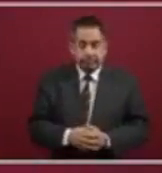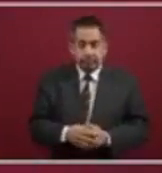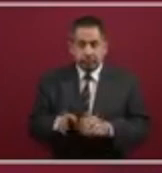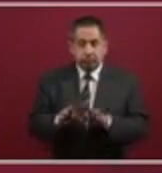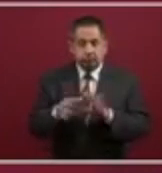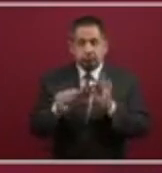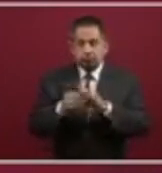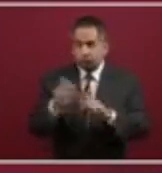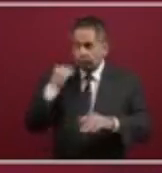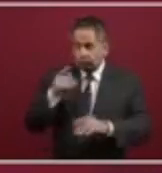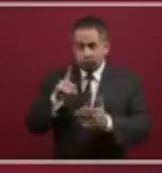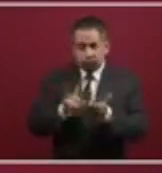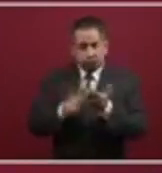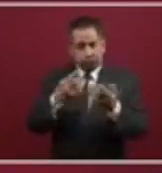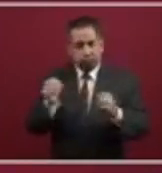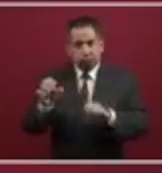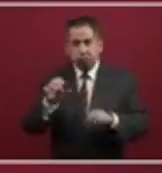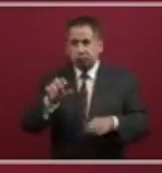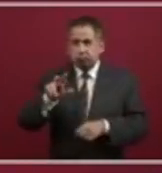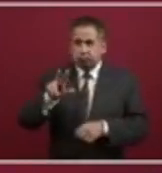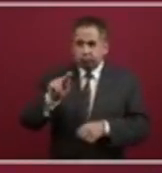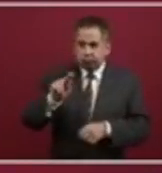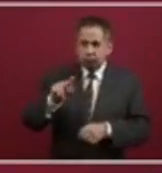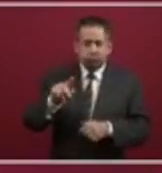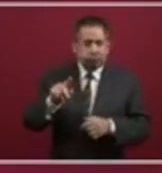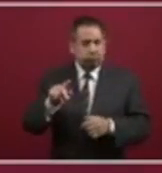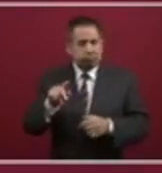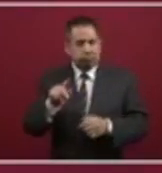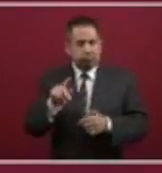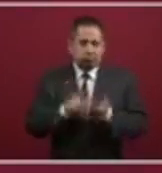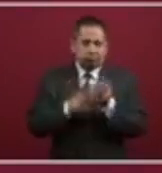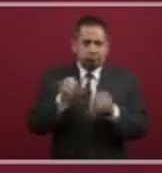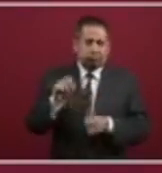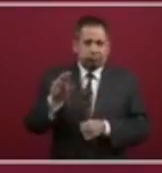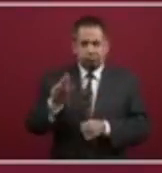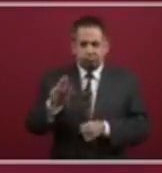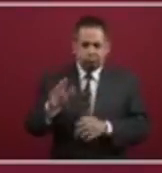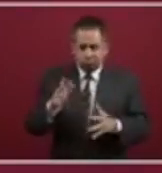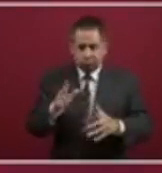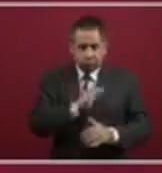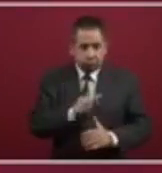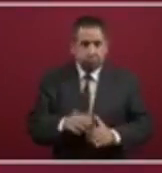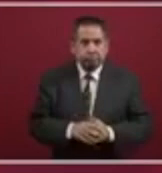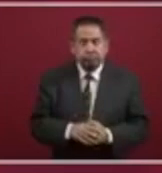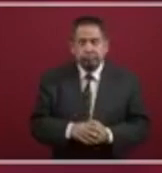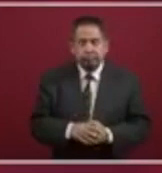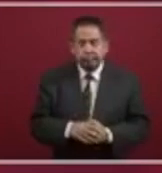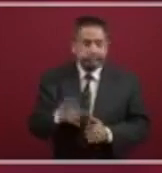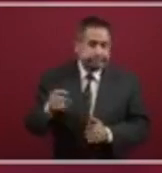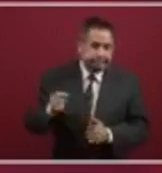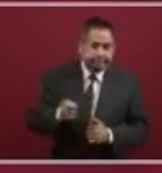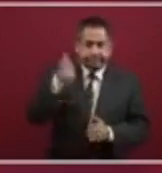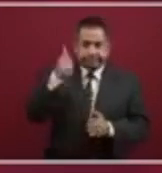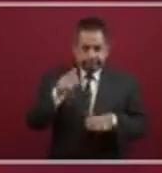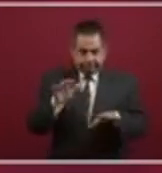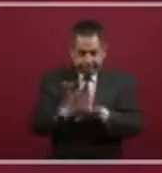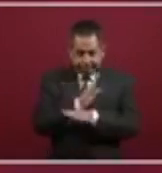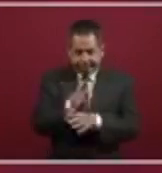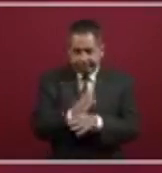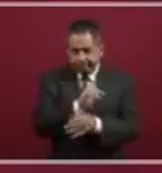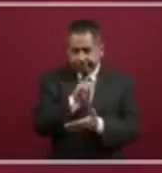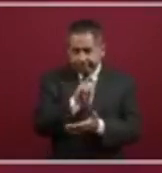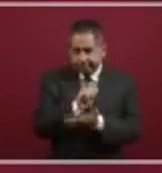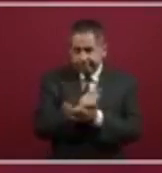finales de los 80, principios de los 90, se hizo la primera reforma